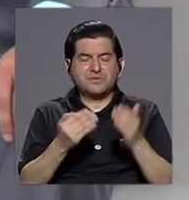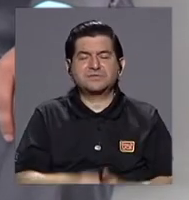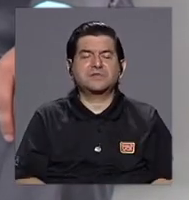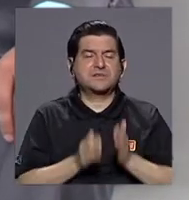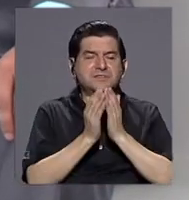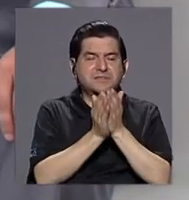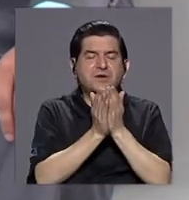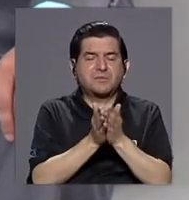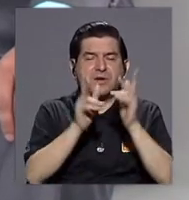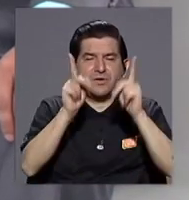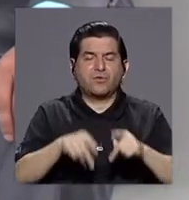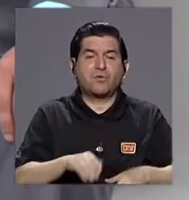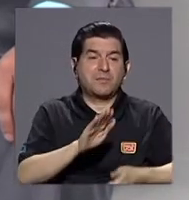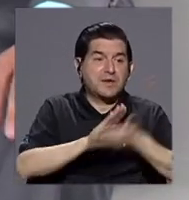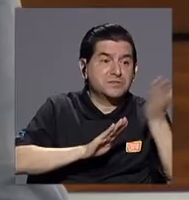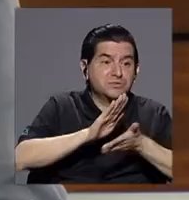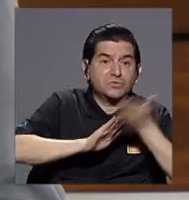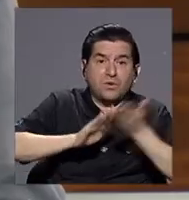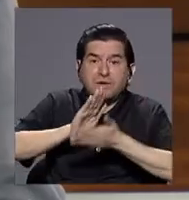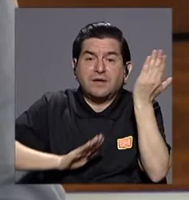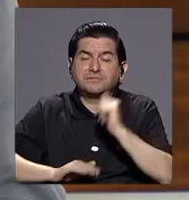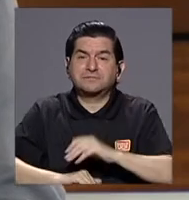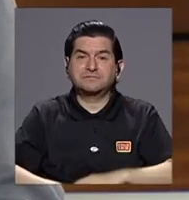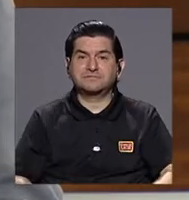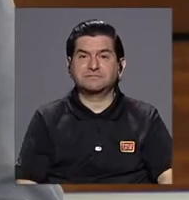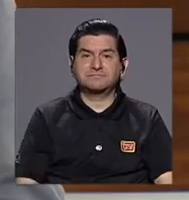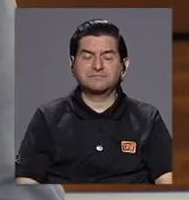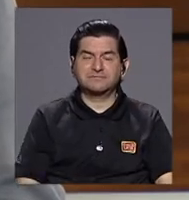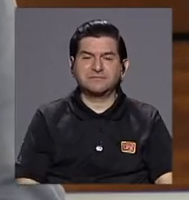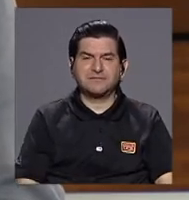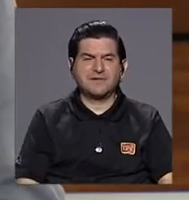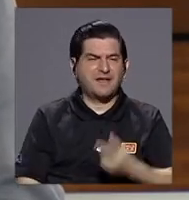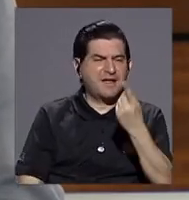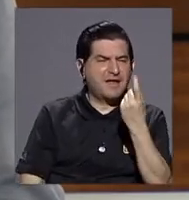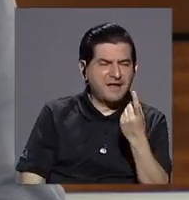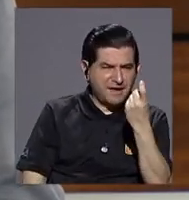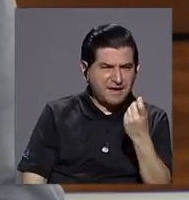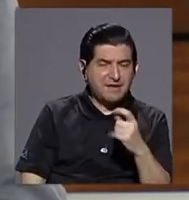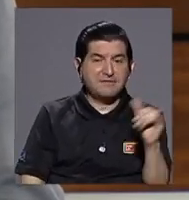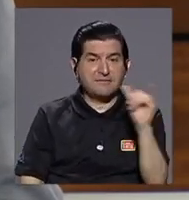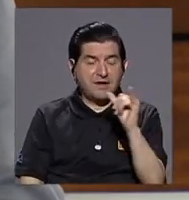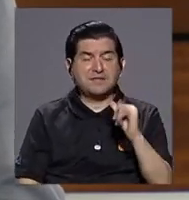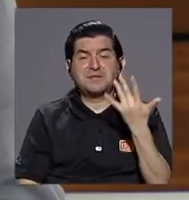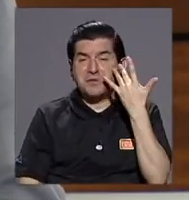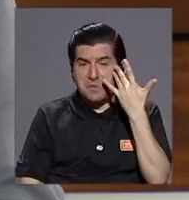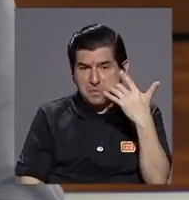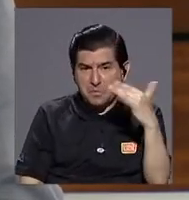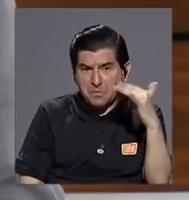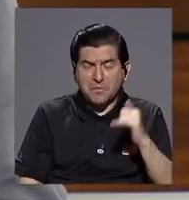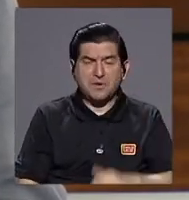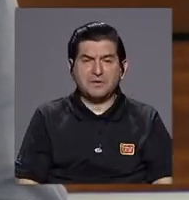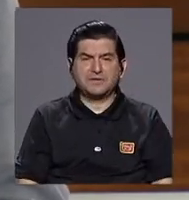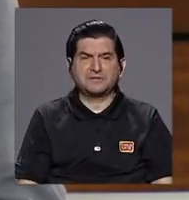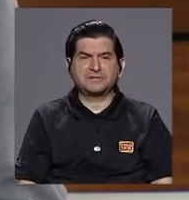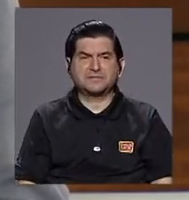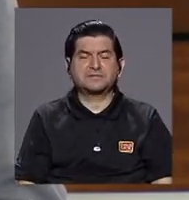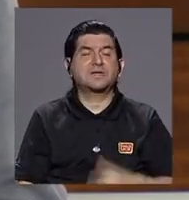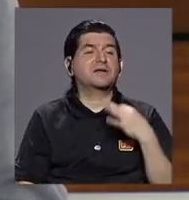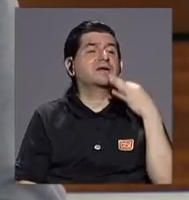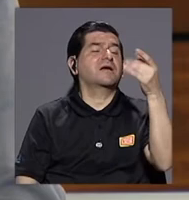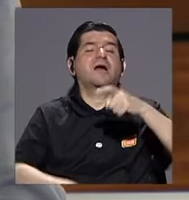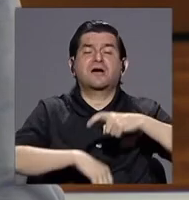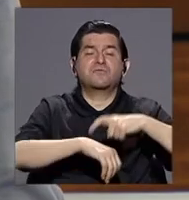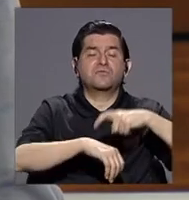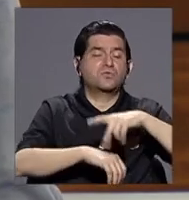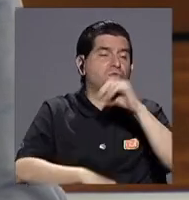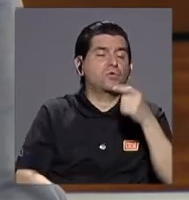lleno de desertores en este momento. O sea, eso de que le falta mucho, también pareciera que a largo plazo o a